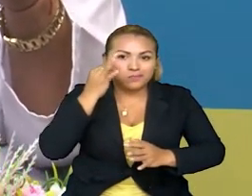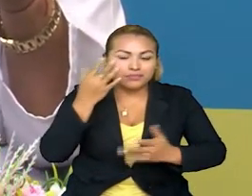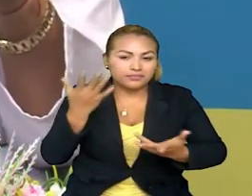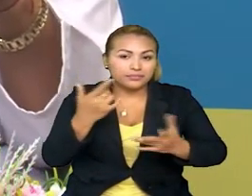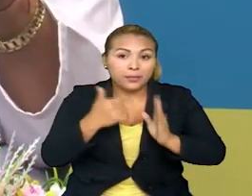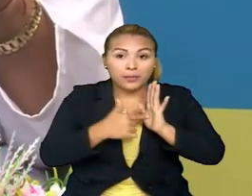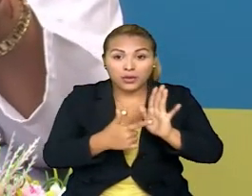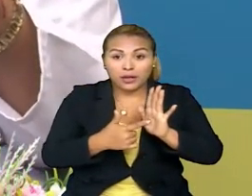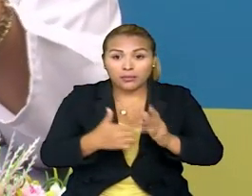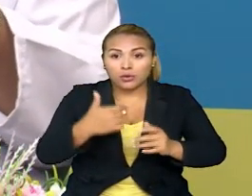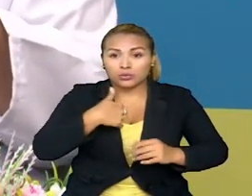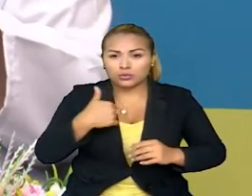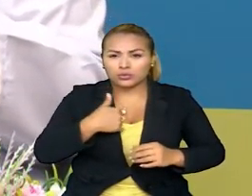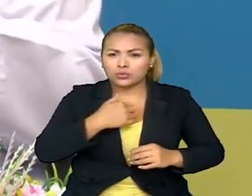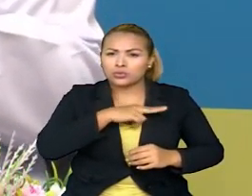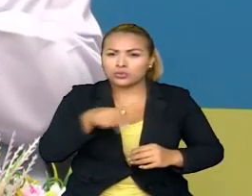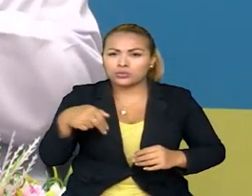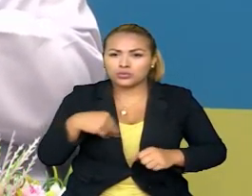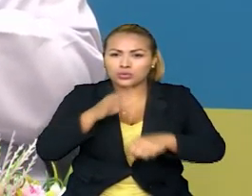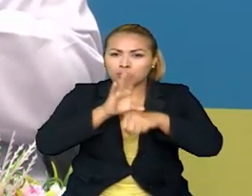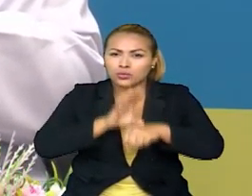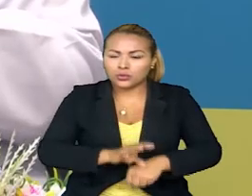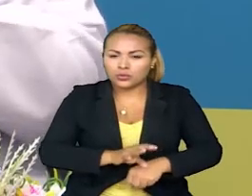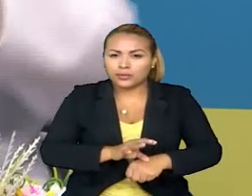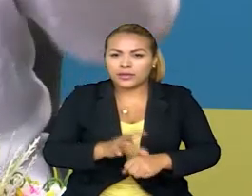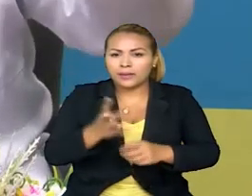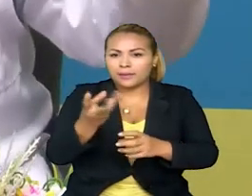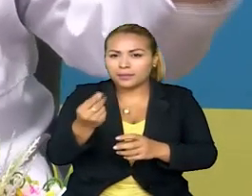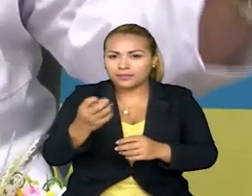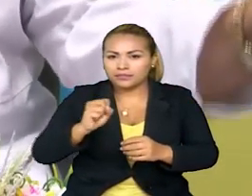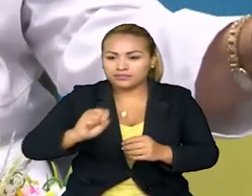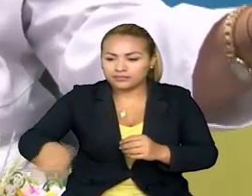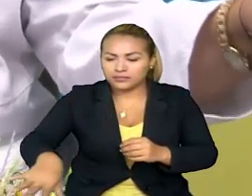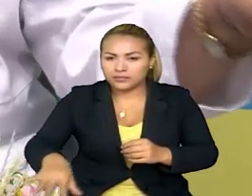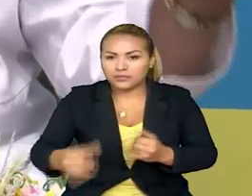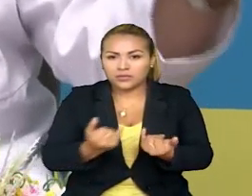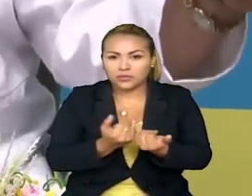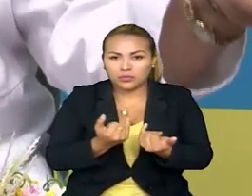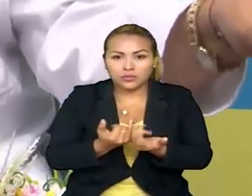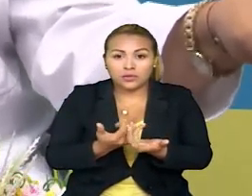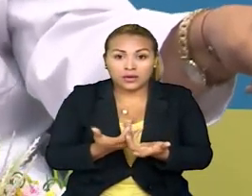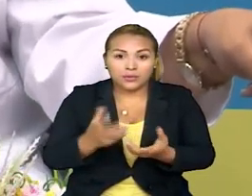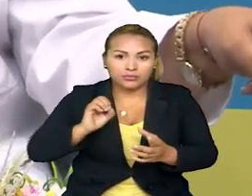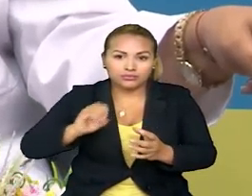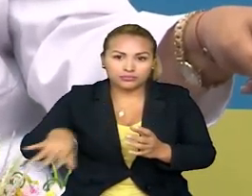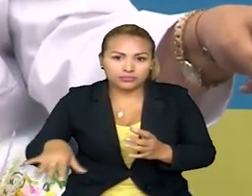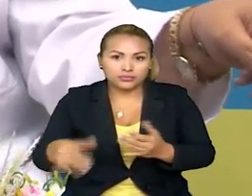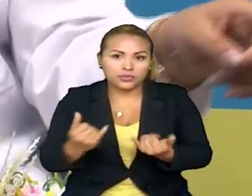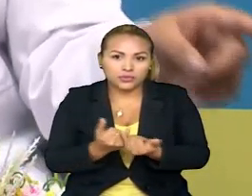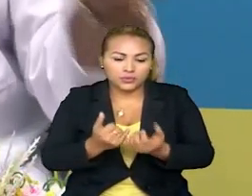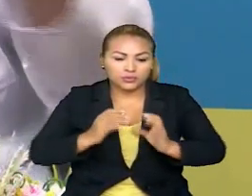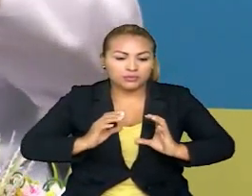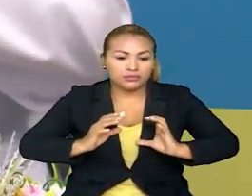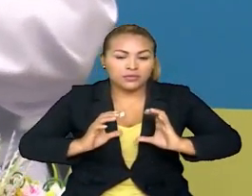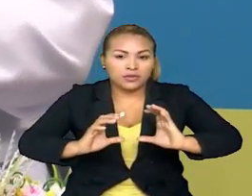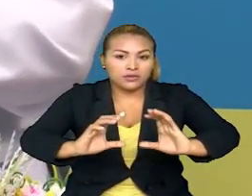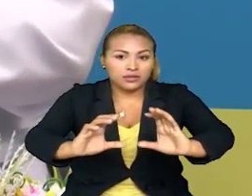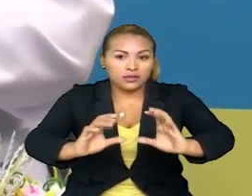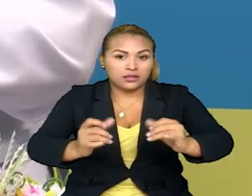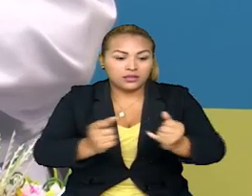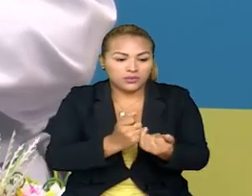que la bolsita benedito la vamos a echar a la papelera y no la tiramos en la calle es un creador potencial porque